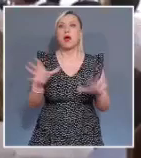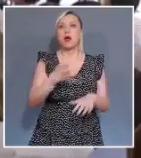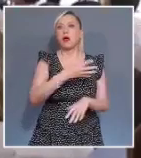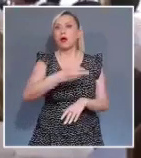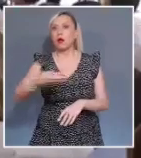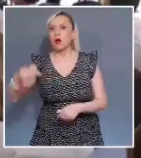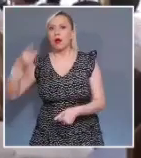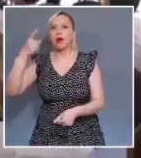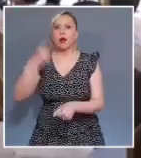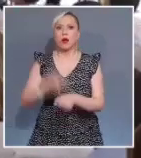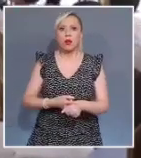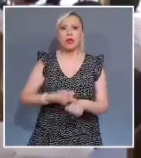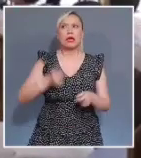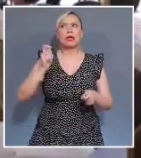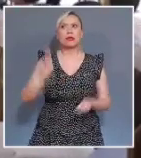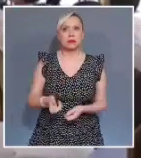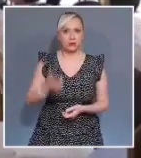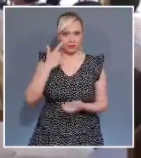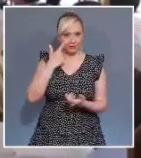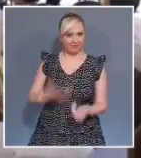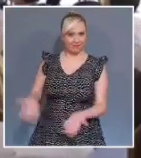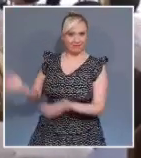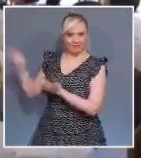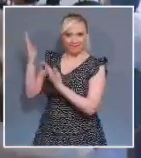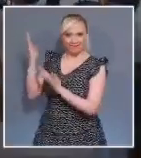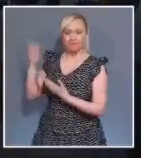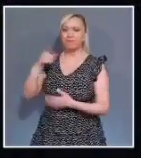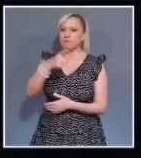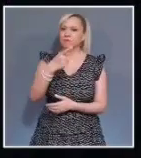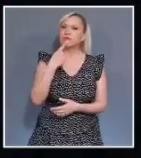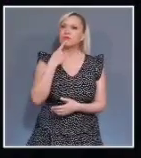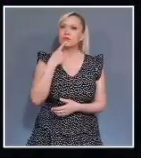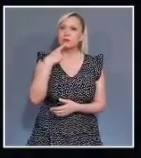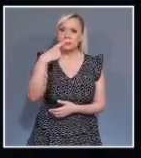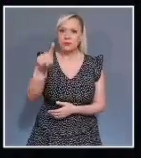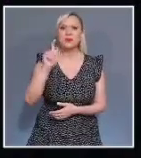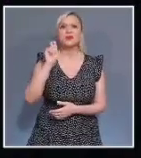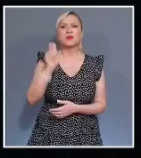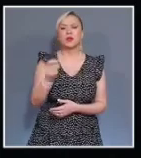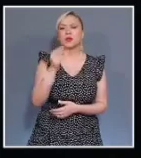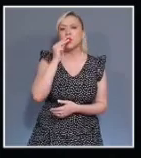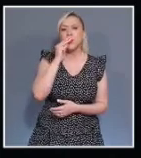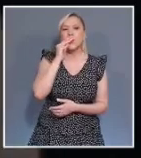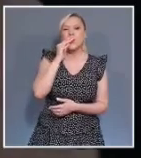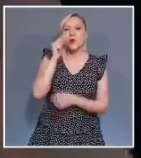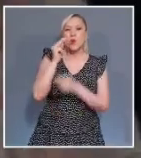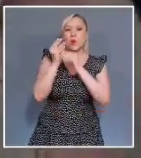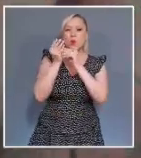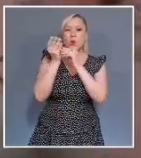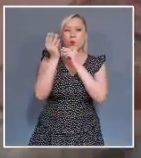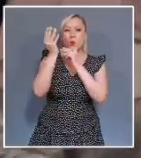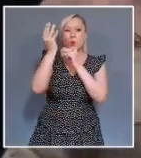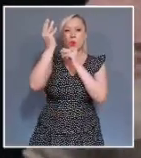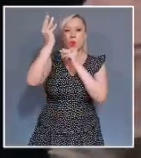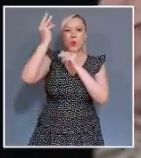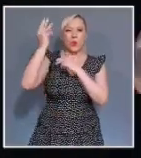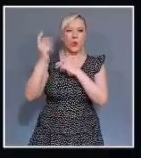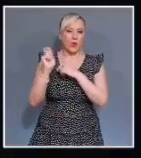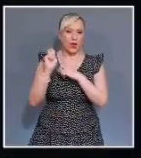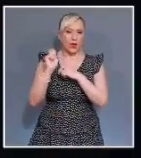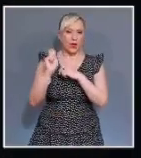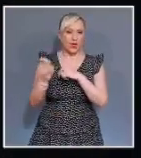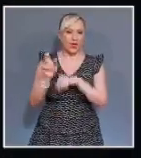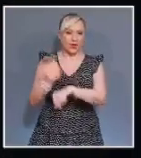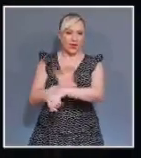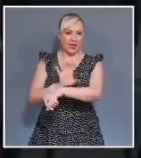Comenzó la Semana Nacional de Denuncia contra la Venta de Vapeadores, los cuales no advierten sobre los riesgos a la salud a los que están